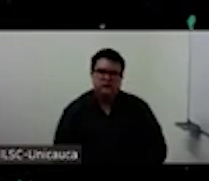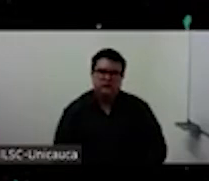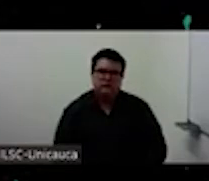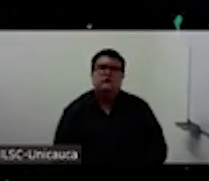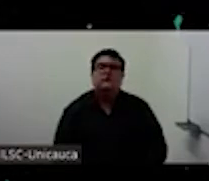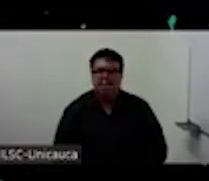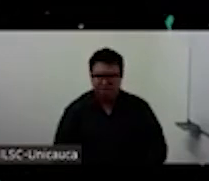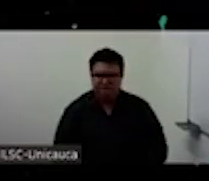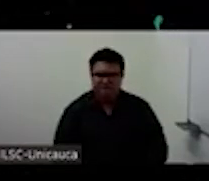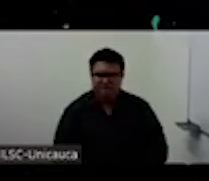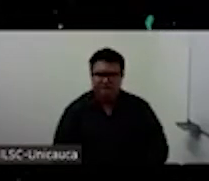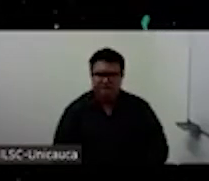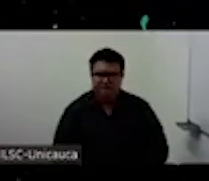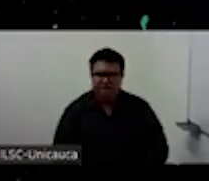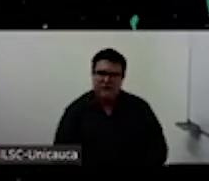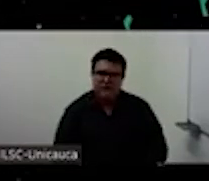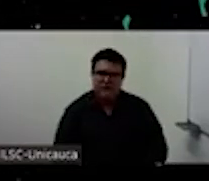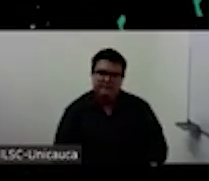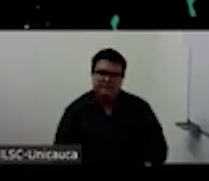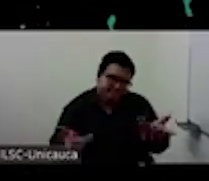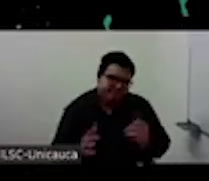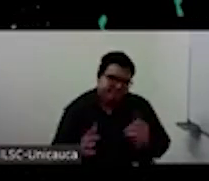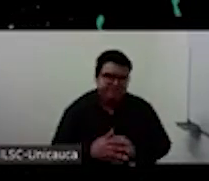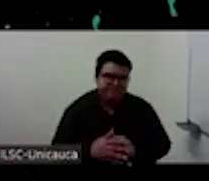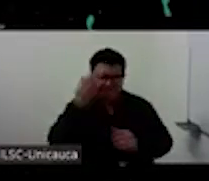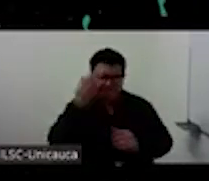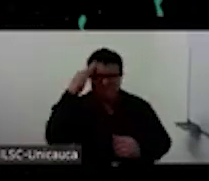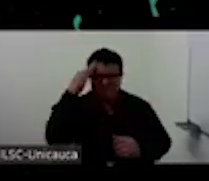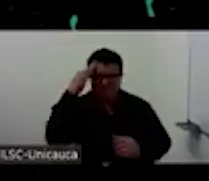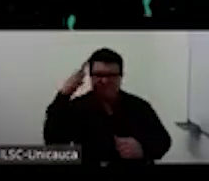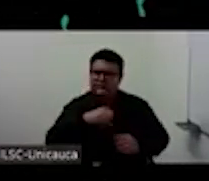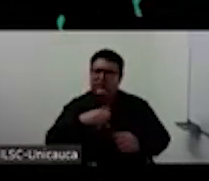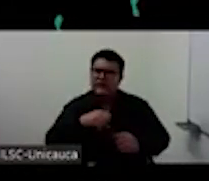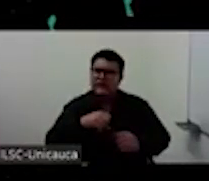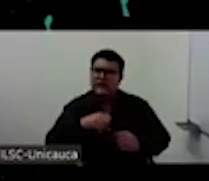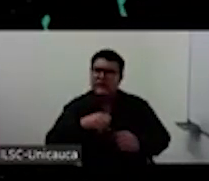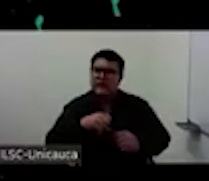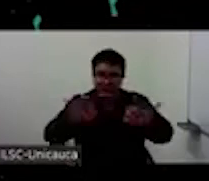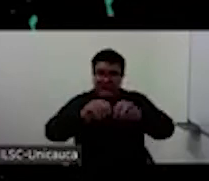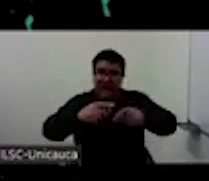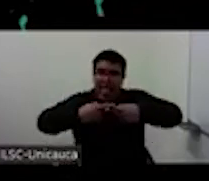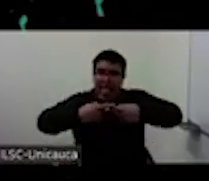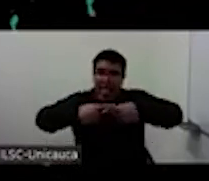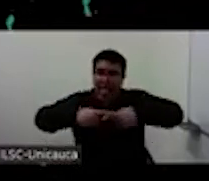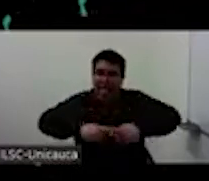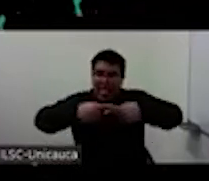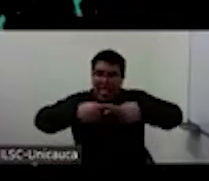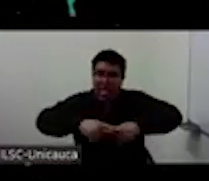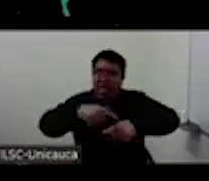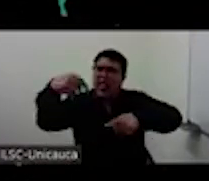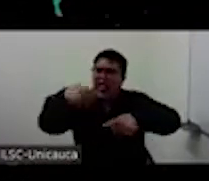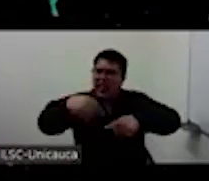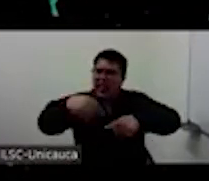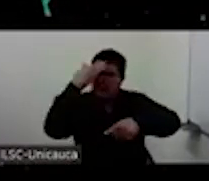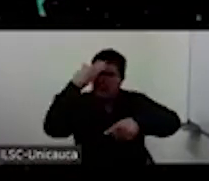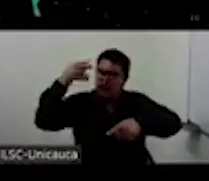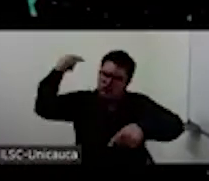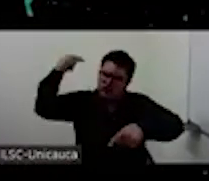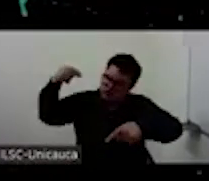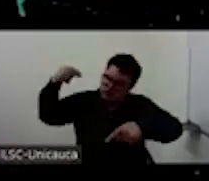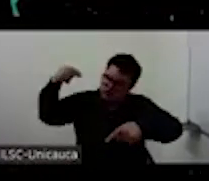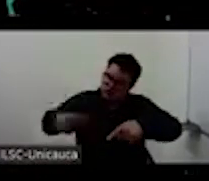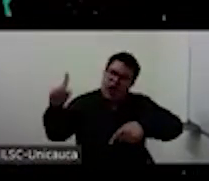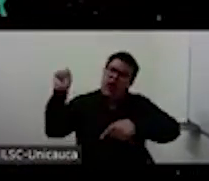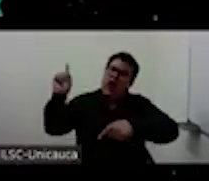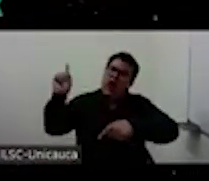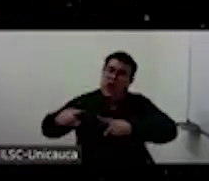Entonces, aquí evidenciamos que el ejercicio del tejer al transcurrir de la historia ha tenido diferentes